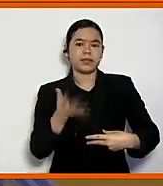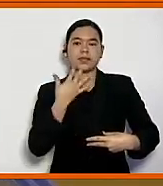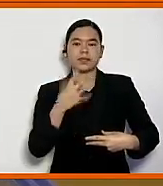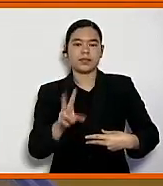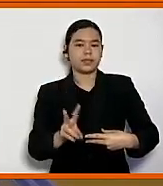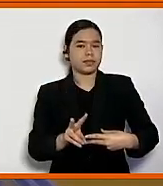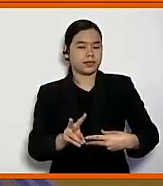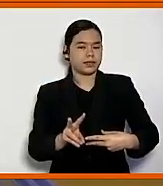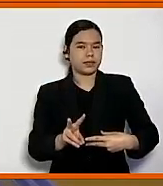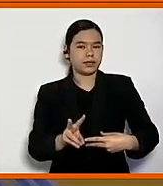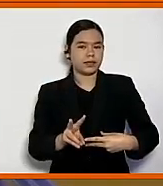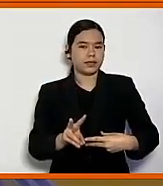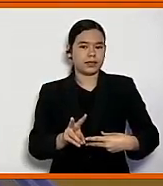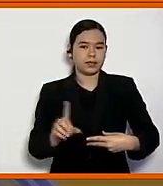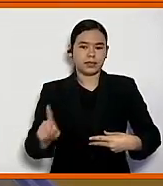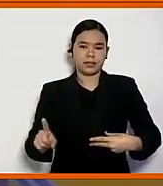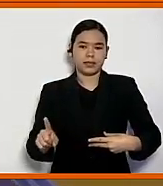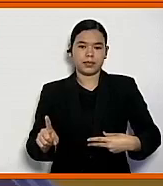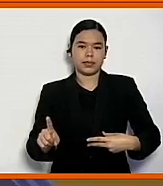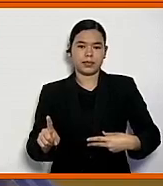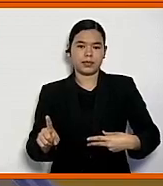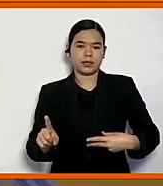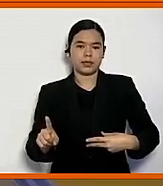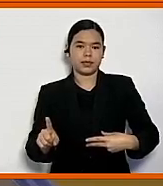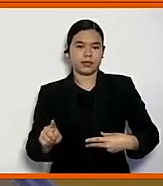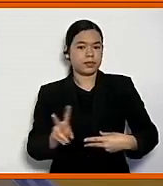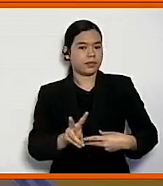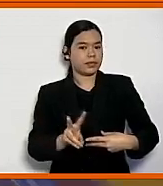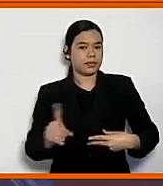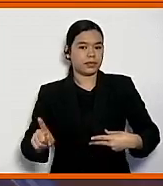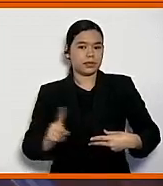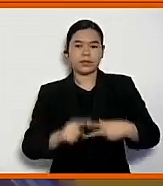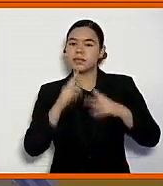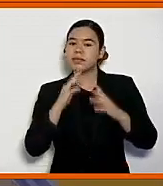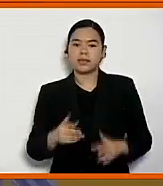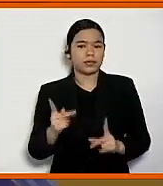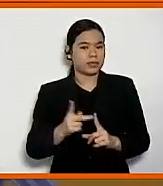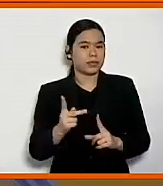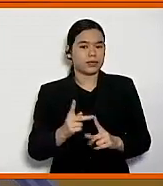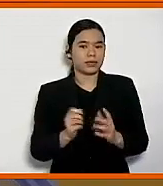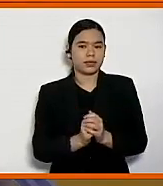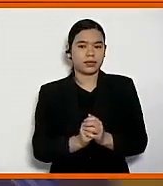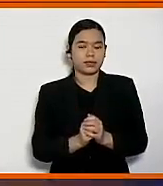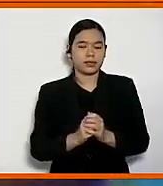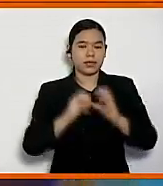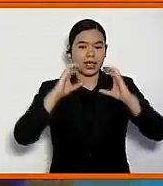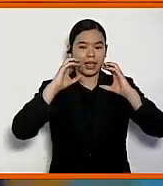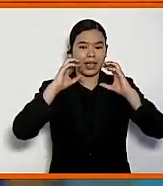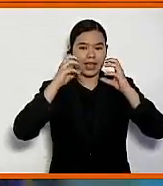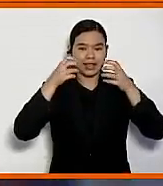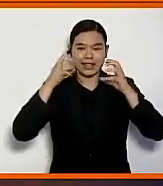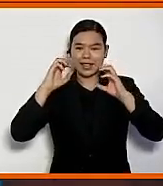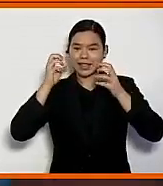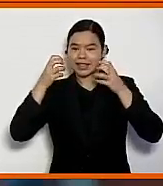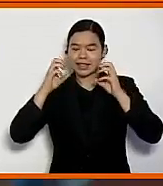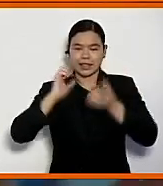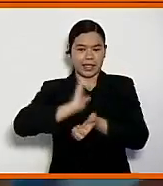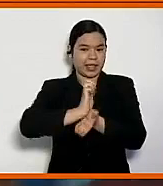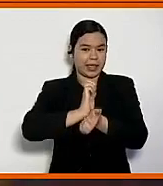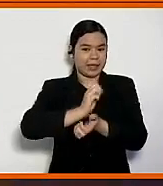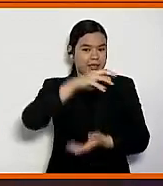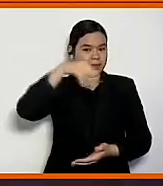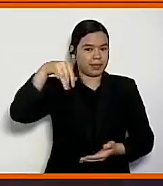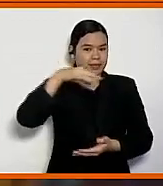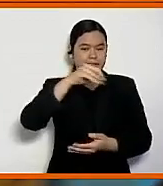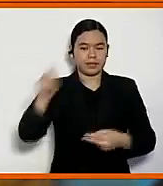suerte. Este es el 1. Primer número ganador es el 21 con su catrachada, el Lote Loco. Segundo número ganador, su primer